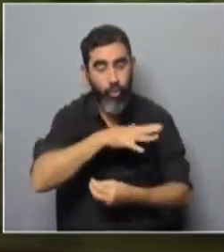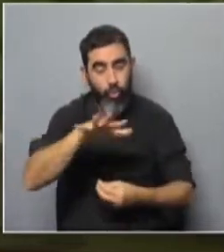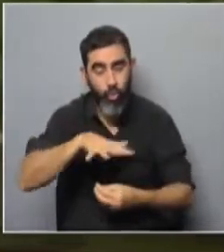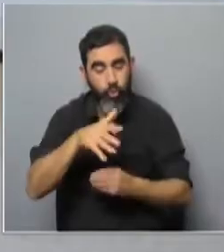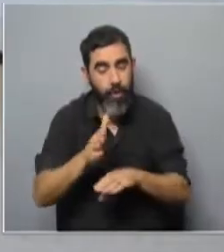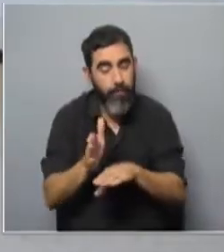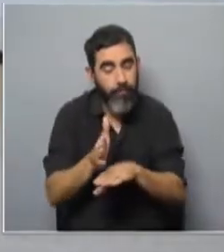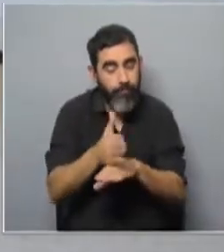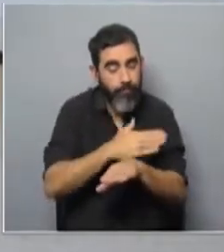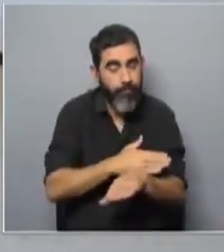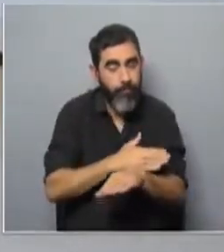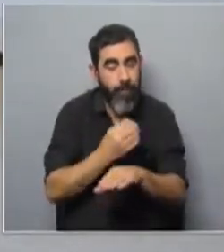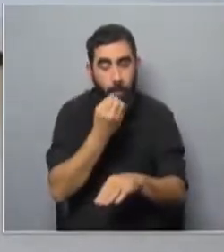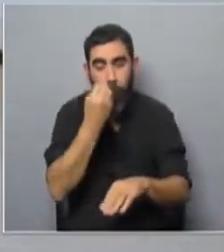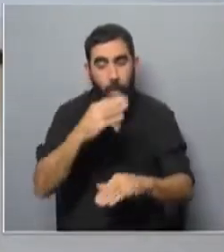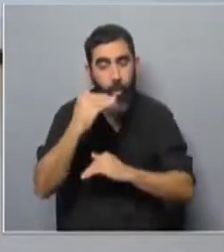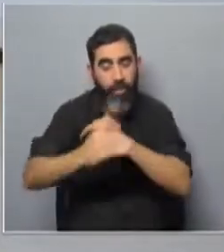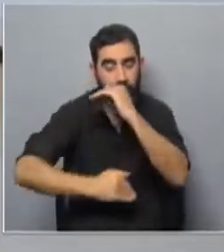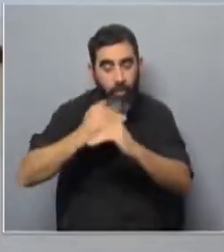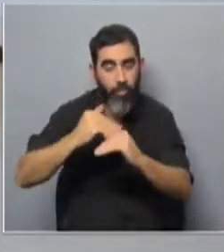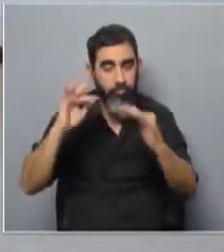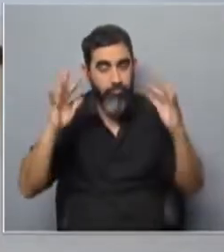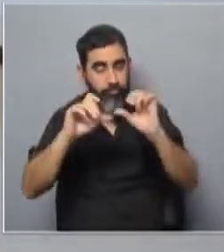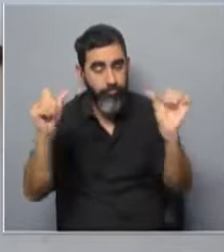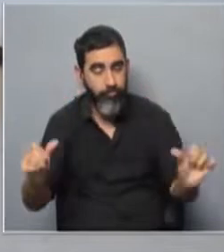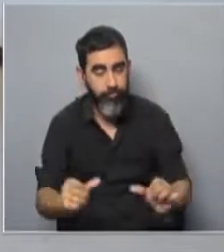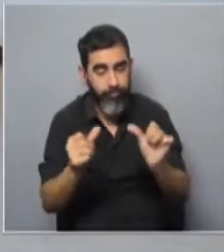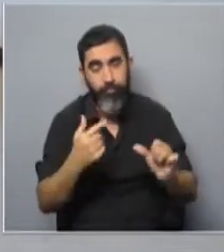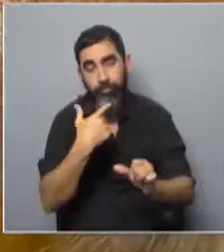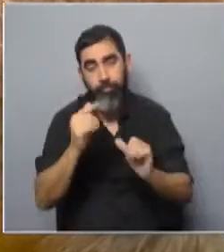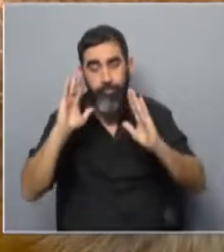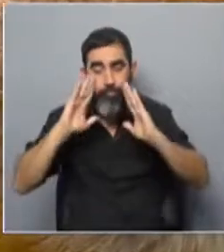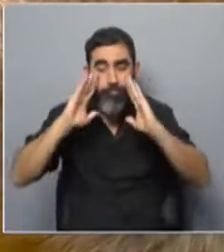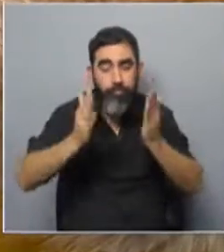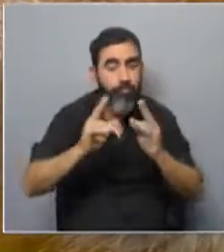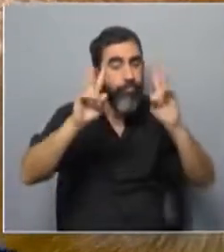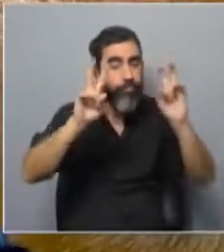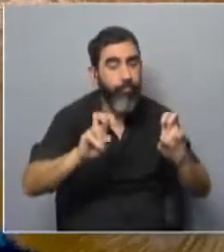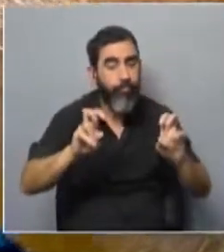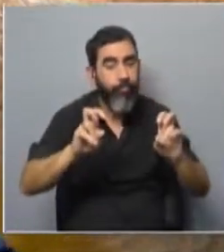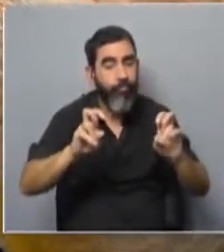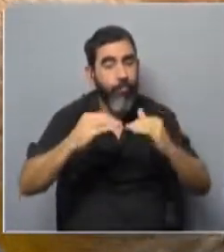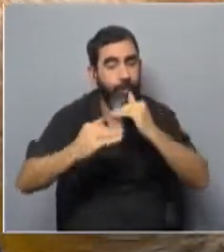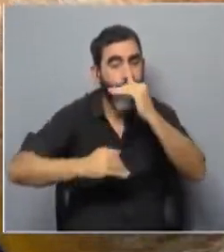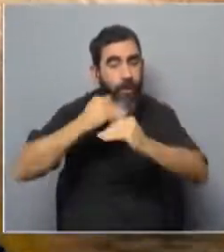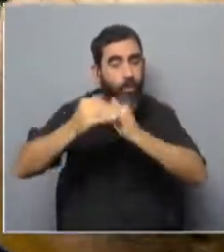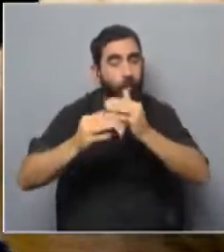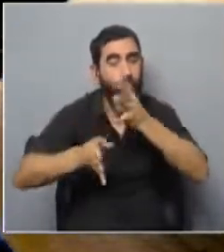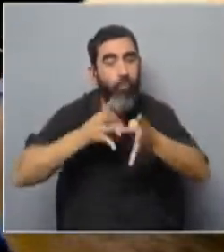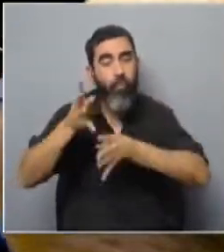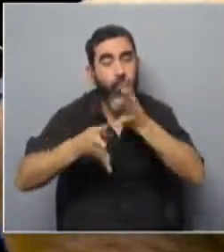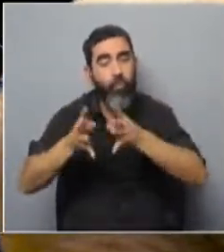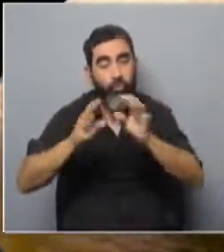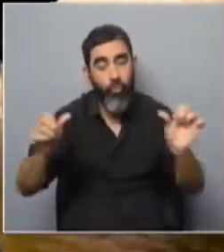impactan en el desarrollo de distintas habilidades. Particularmente nosotros nos enfocamos en el desarrollo de las funciones